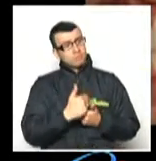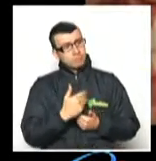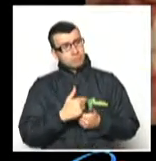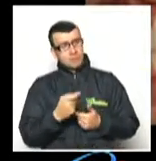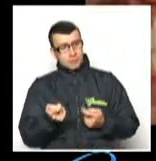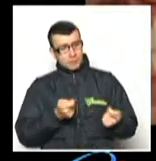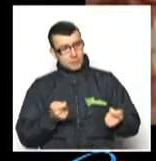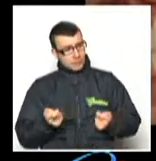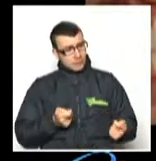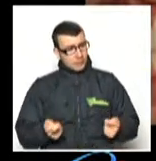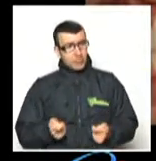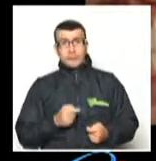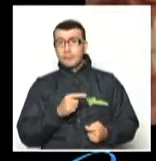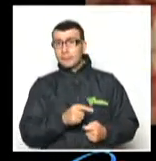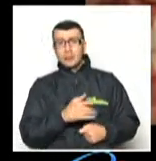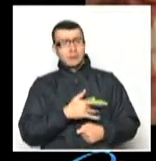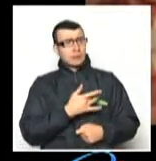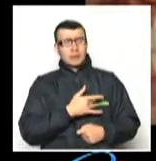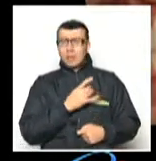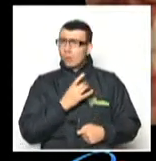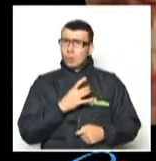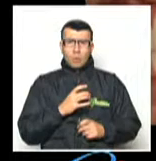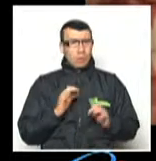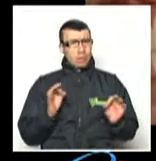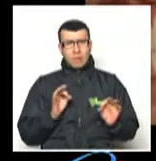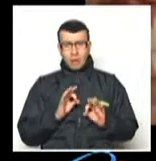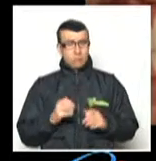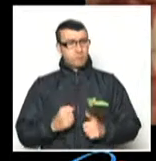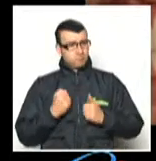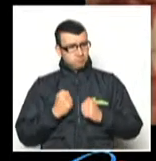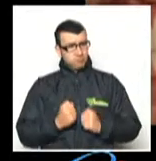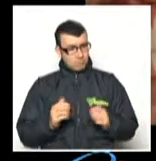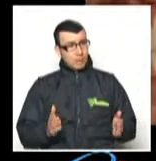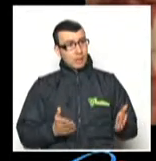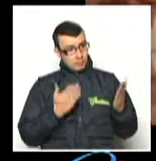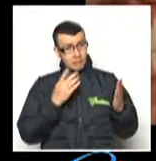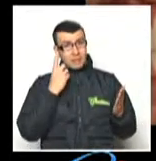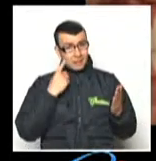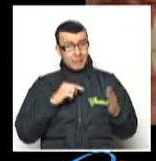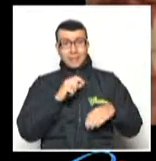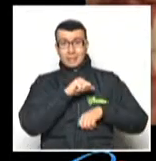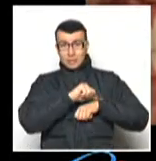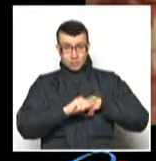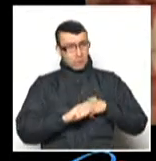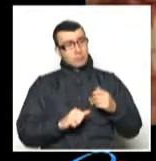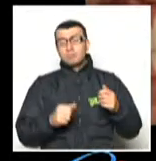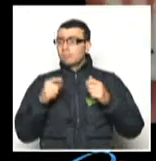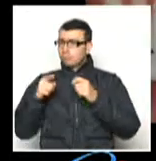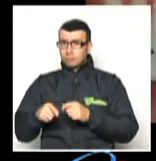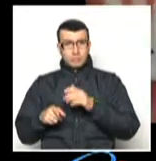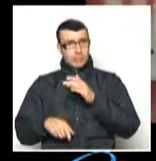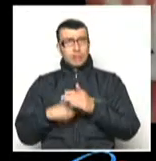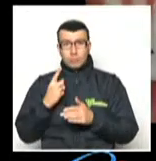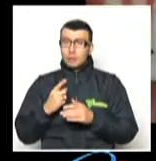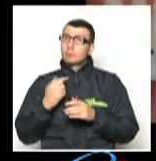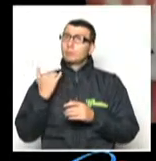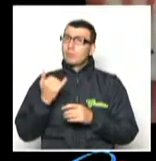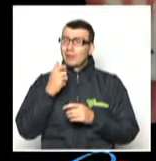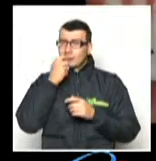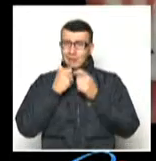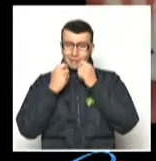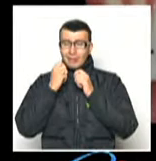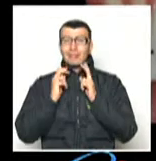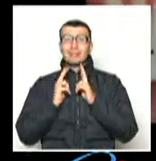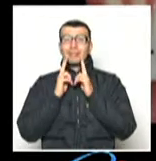pacientes para que el paciente no sienta dolor, para que sea un tratamiento confortable, y ya el día de la cirugía si hacemos el procedimiento en el cual ponemos los implantes y